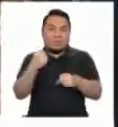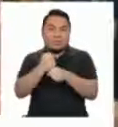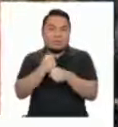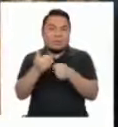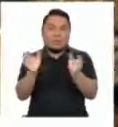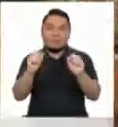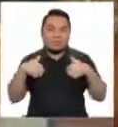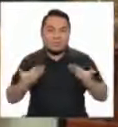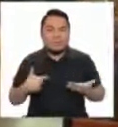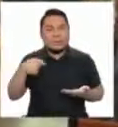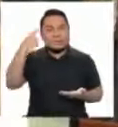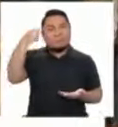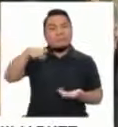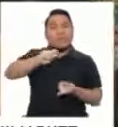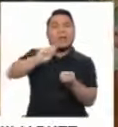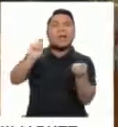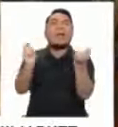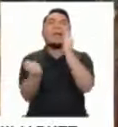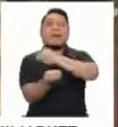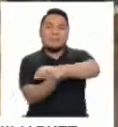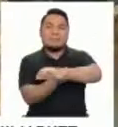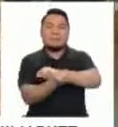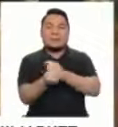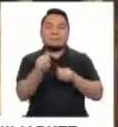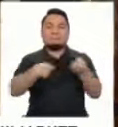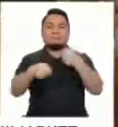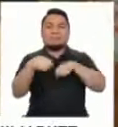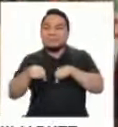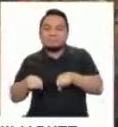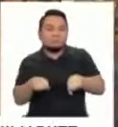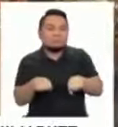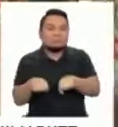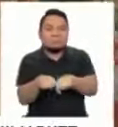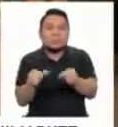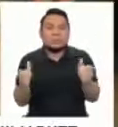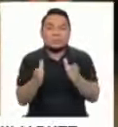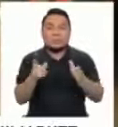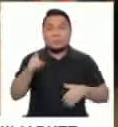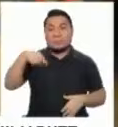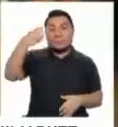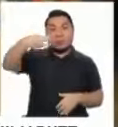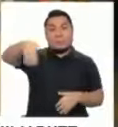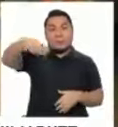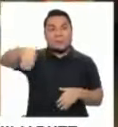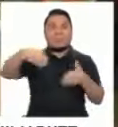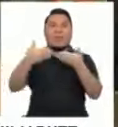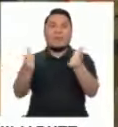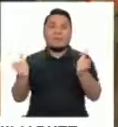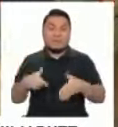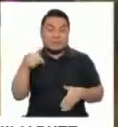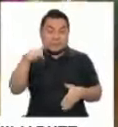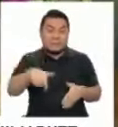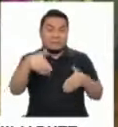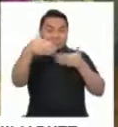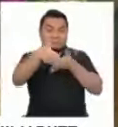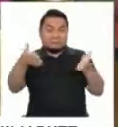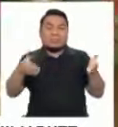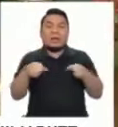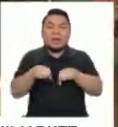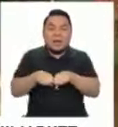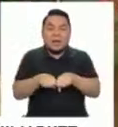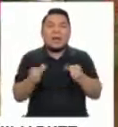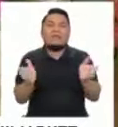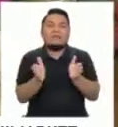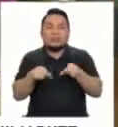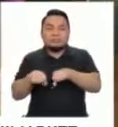un mini market que abrirá el próximo martes, según nos han informado. Este mini market está